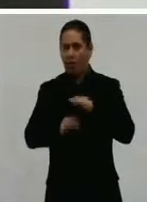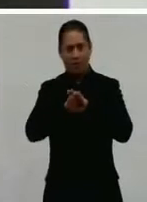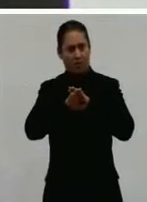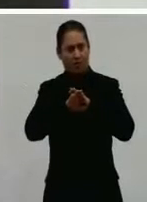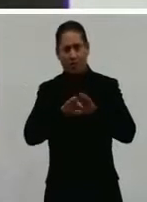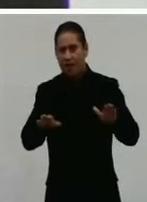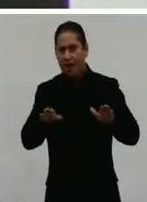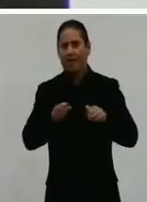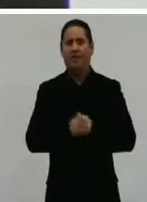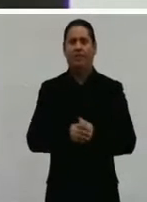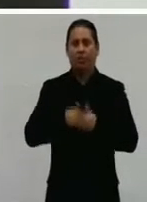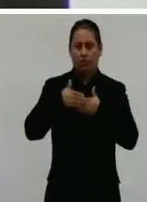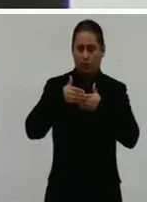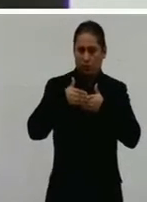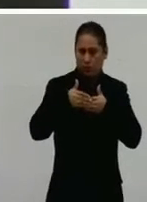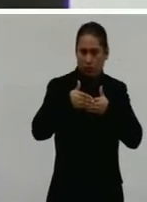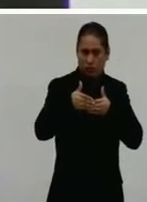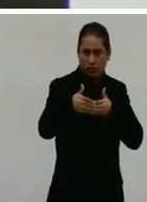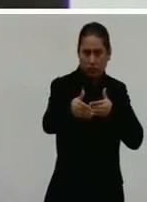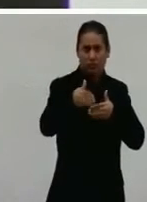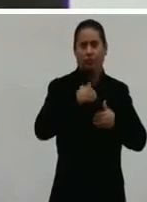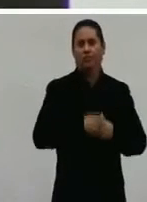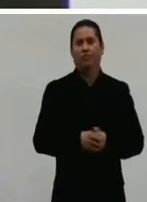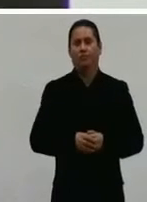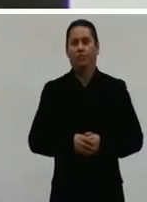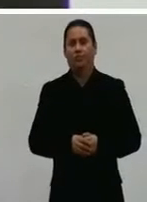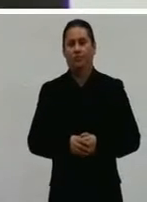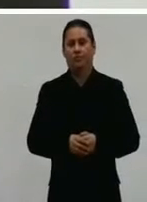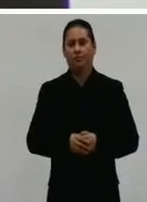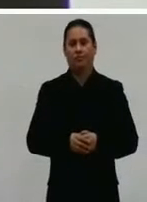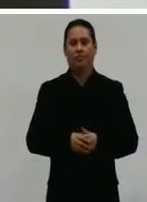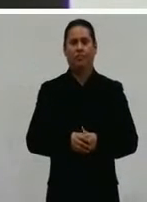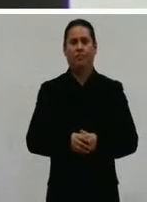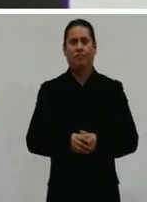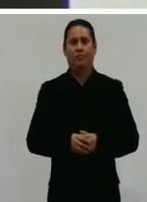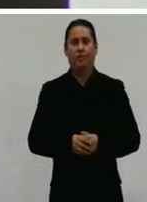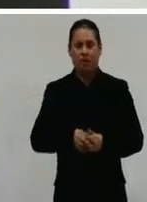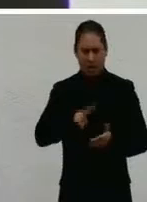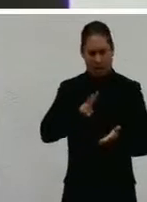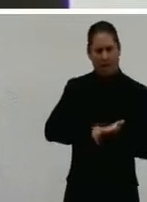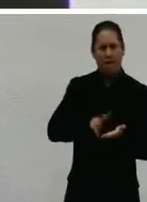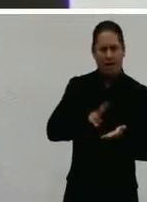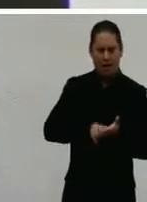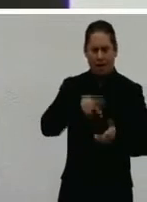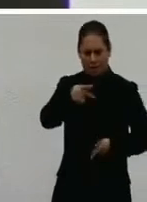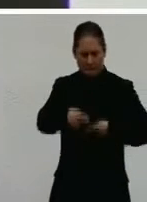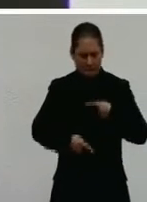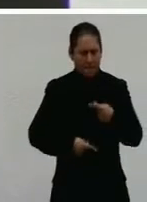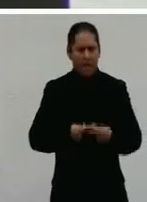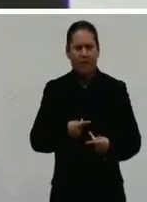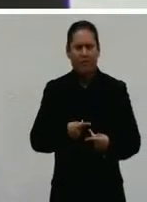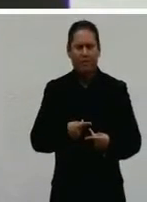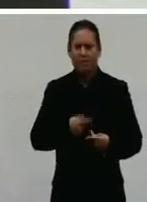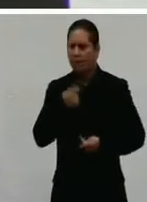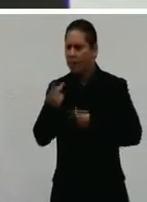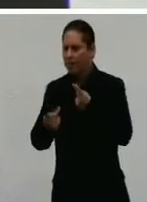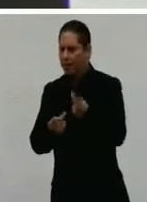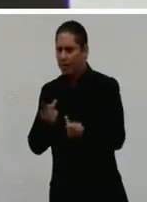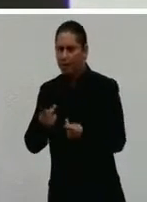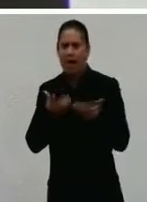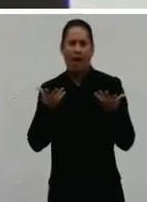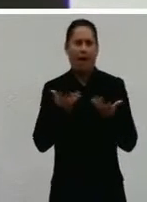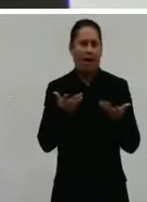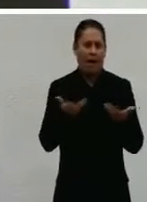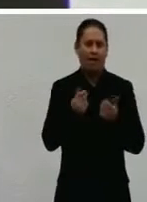de lo que en tiempo corresponde a la actual legislatura y vale la pena preguntarnos qué es lo que hemos hecho